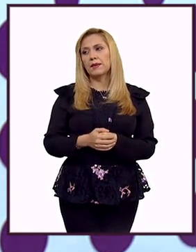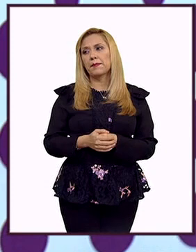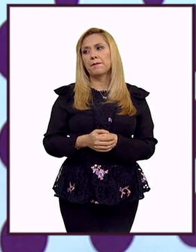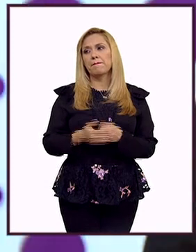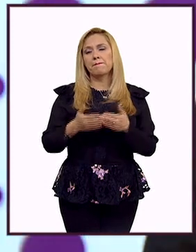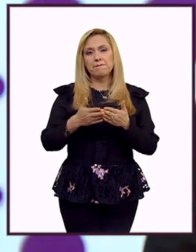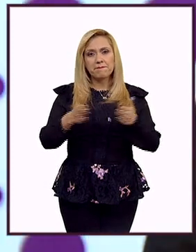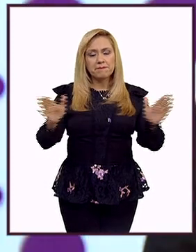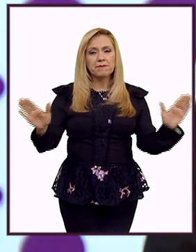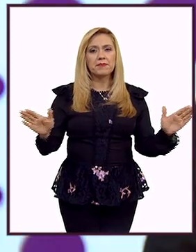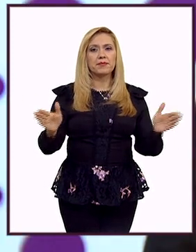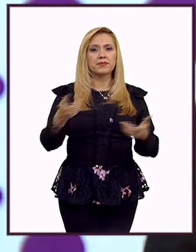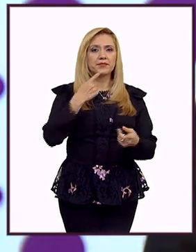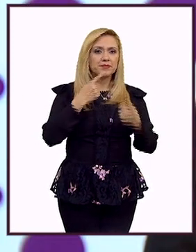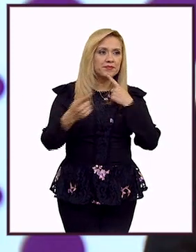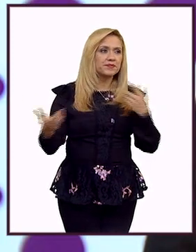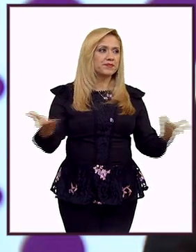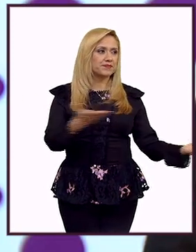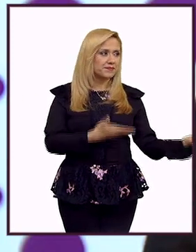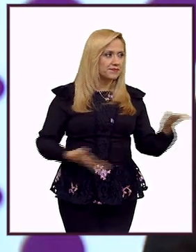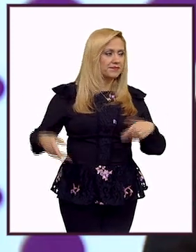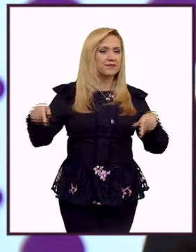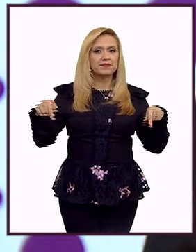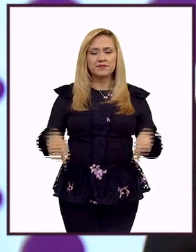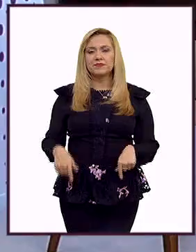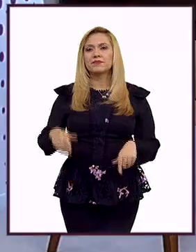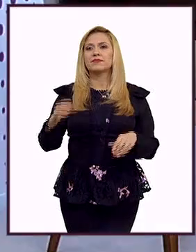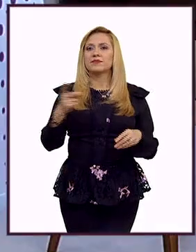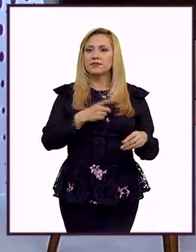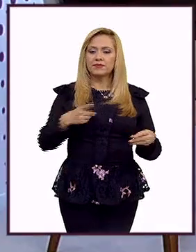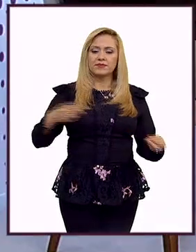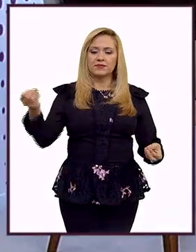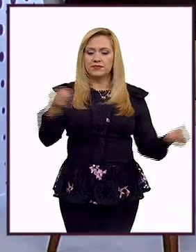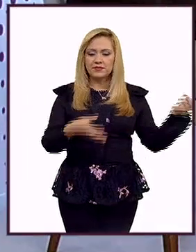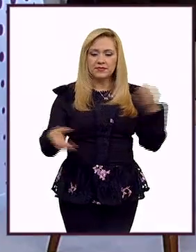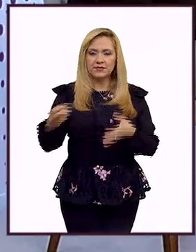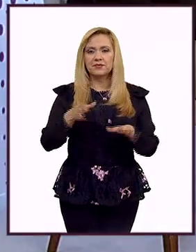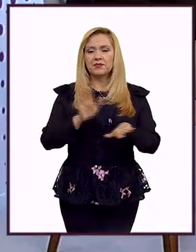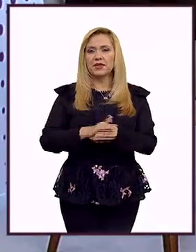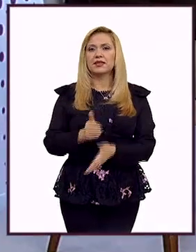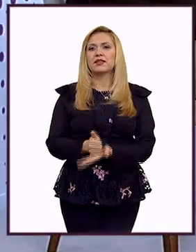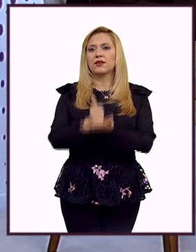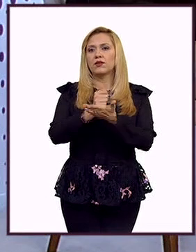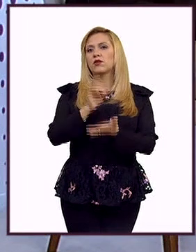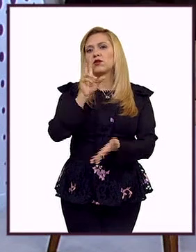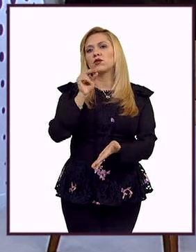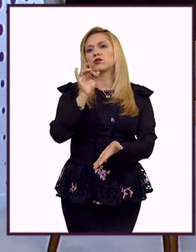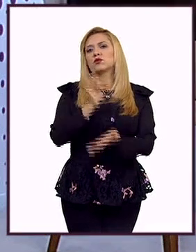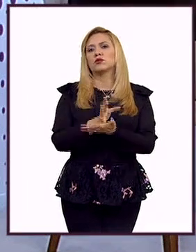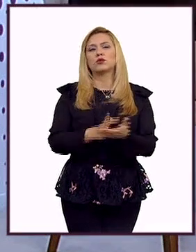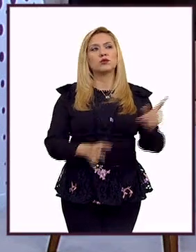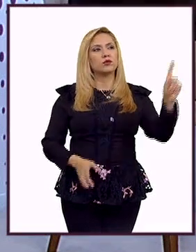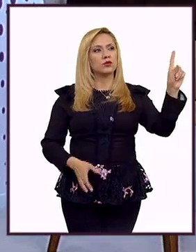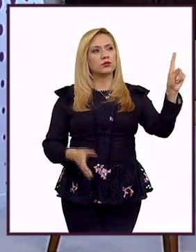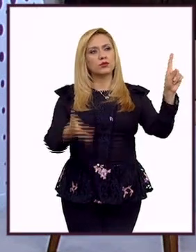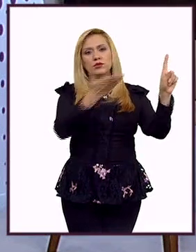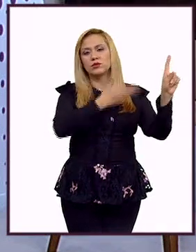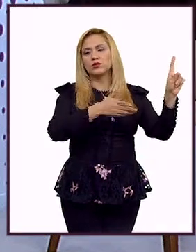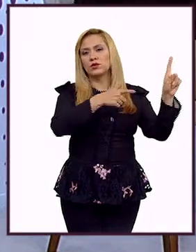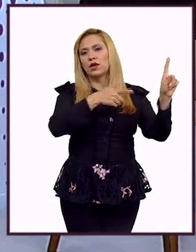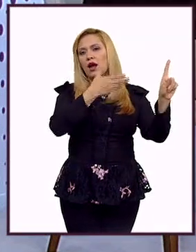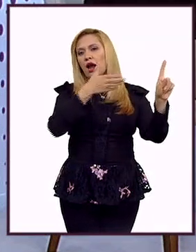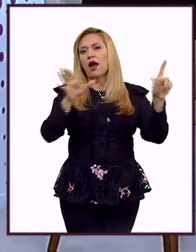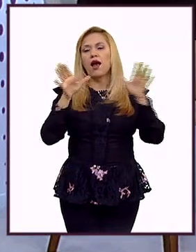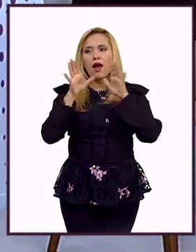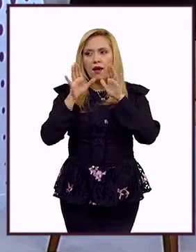abrir estos espacios de discusión para que sea algo construido de manera más colaborativa y no solo sectorizada, no solo la parte de agricultura, no